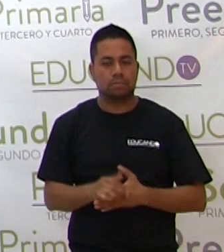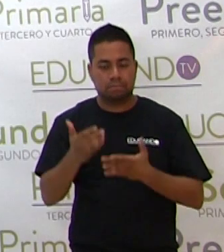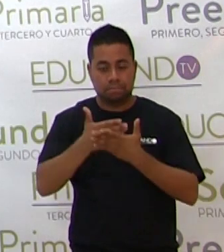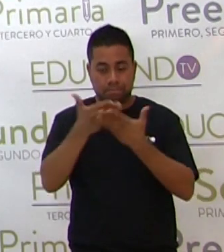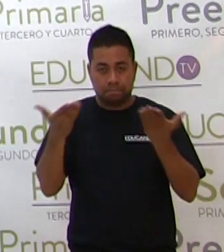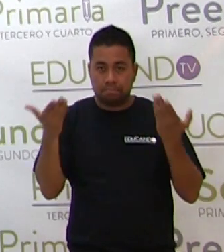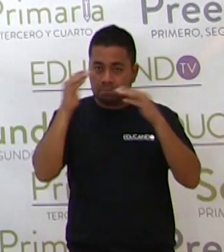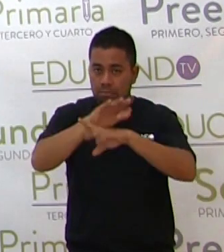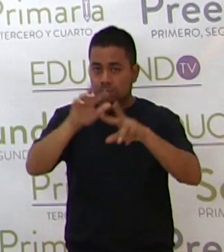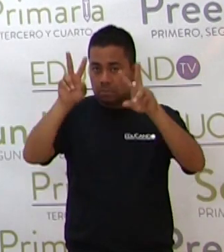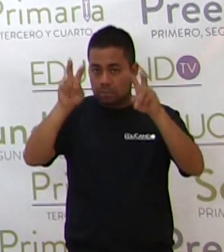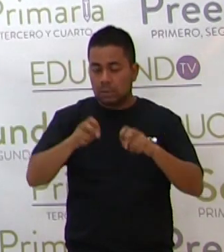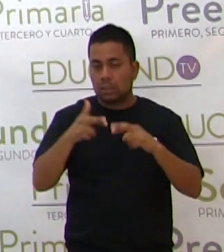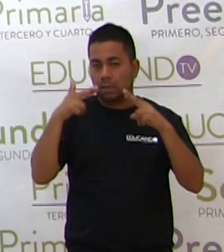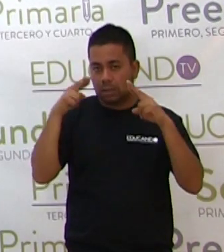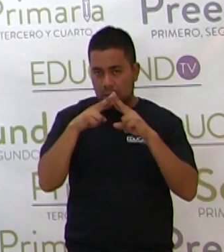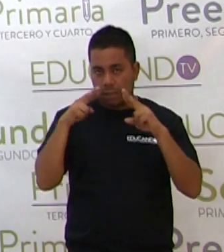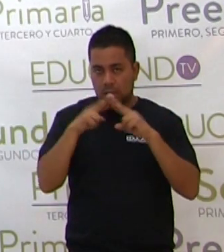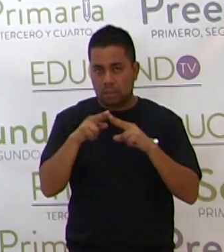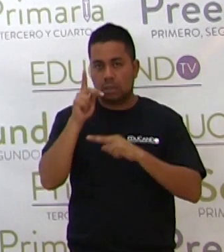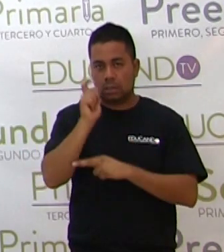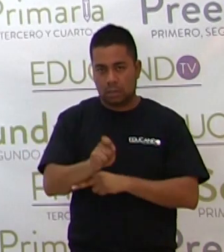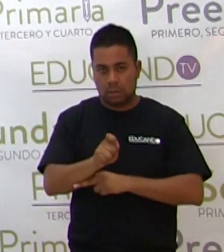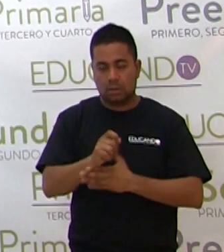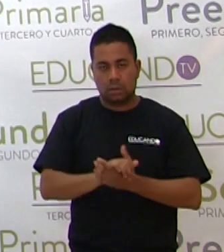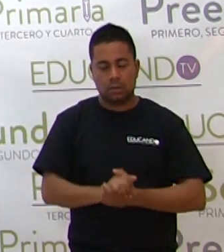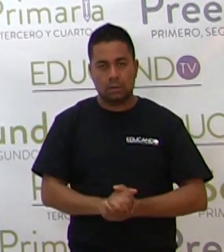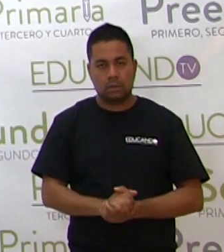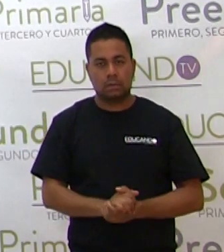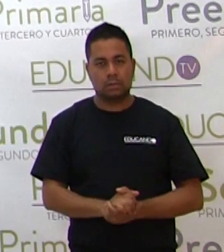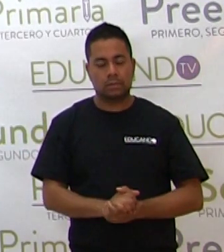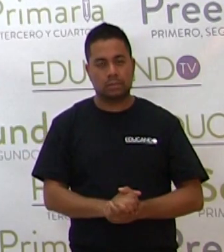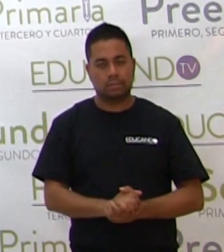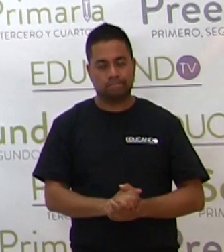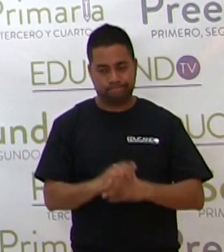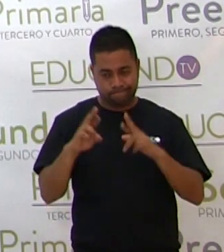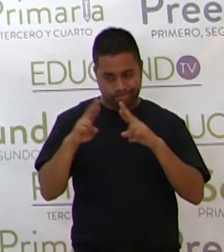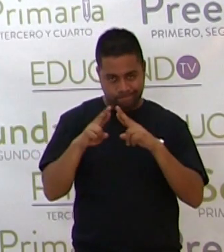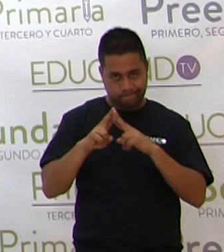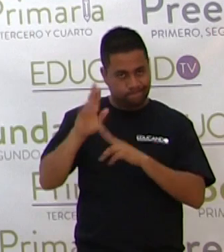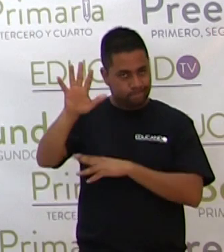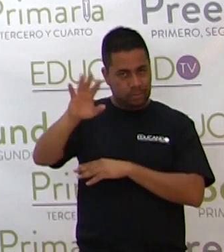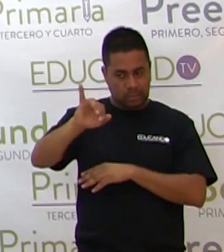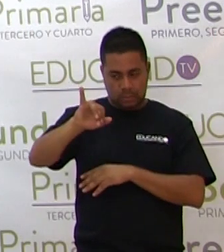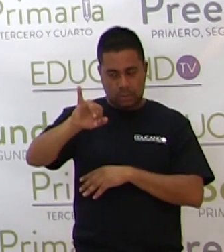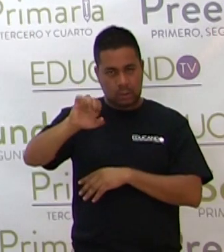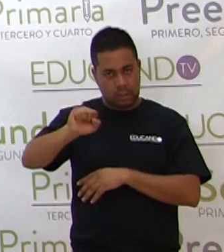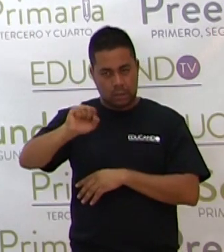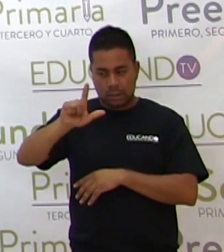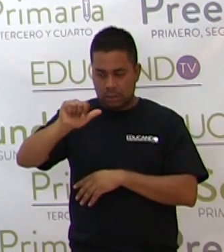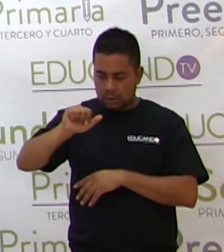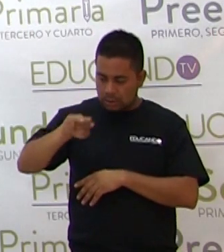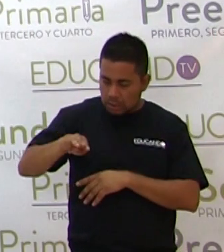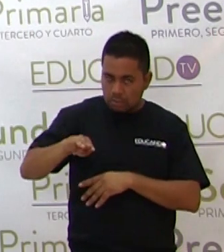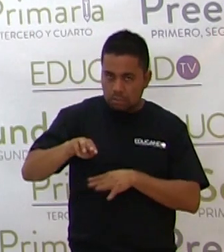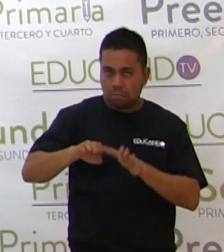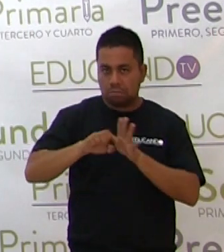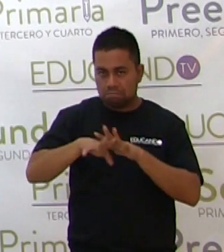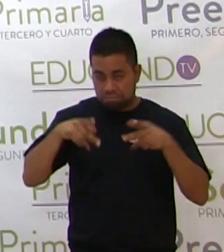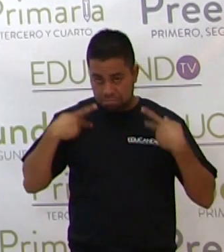religión la religión es es islámica ya los seguidores